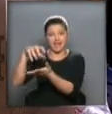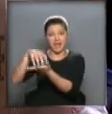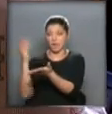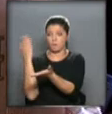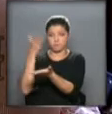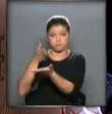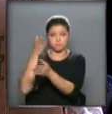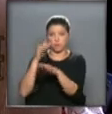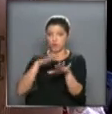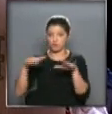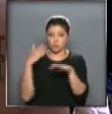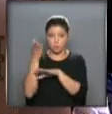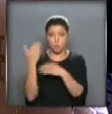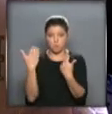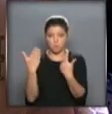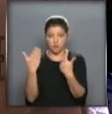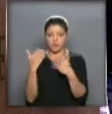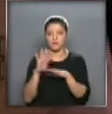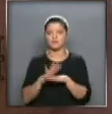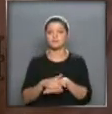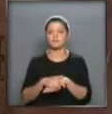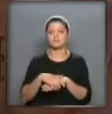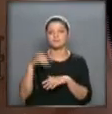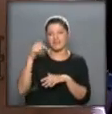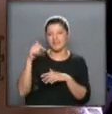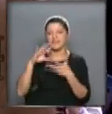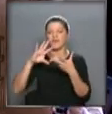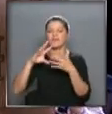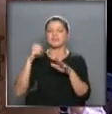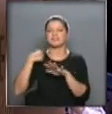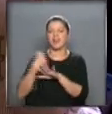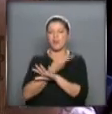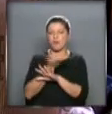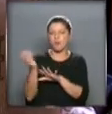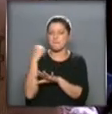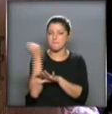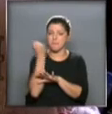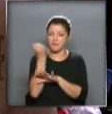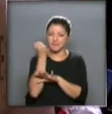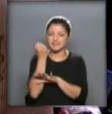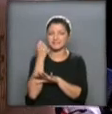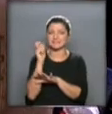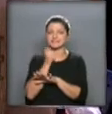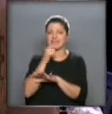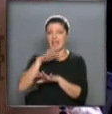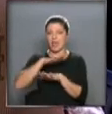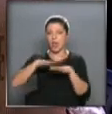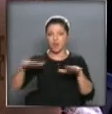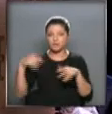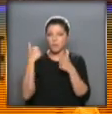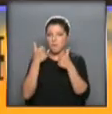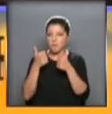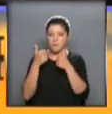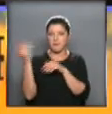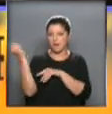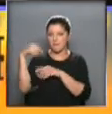quieran participar. Así que realmente es un impacto social muy importante que se está logrando, y los chicos en su rendimiento, fantástico.